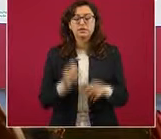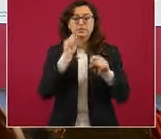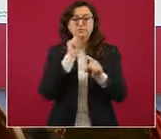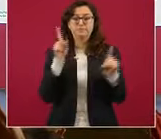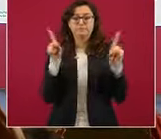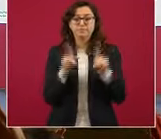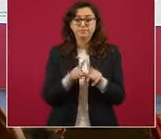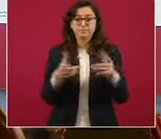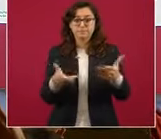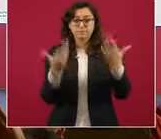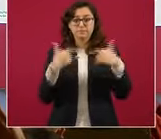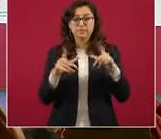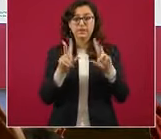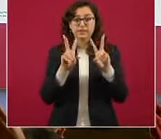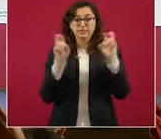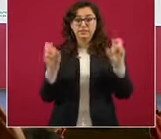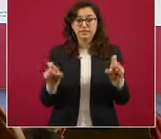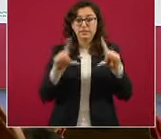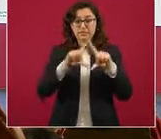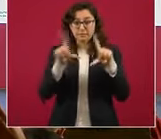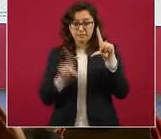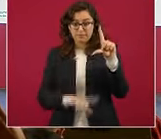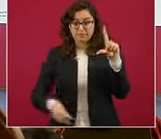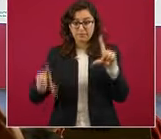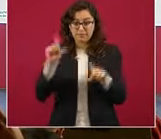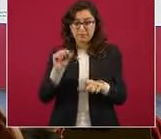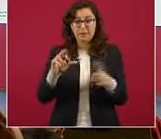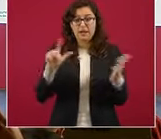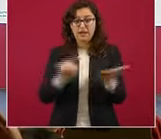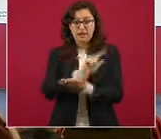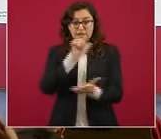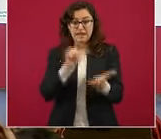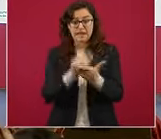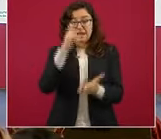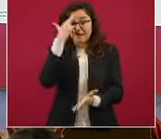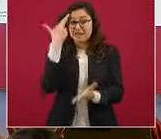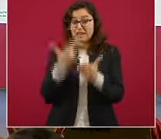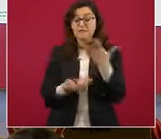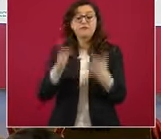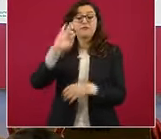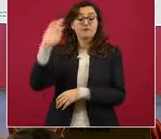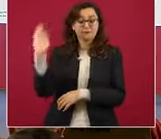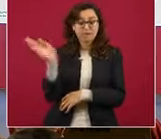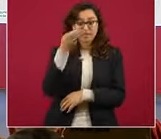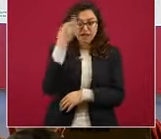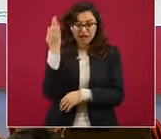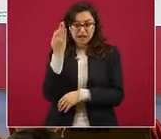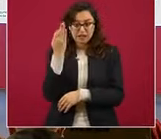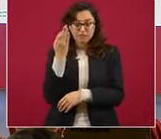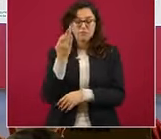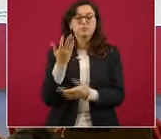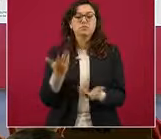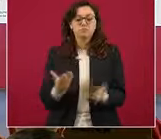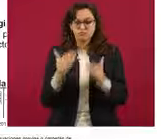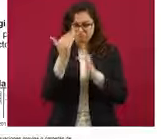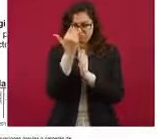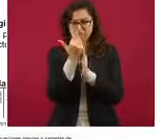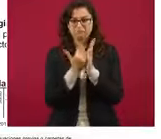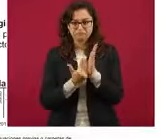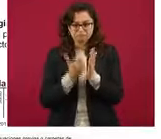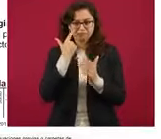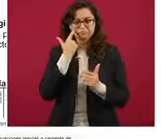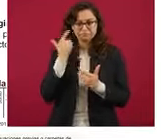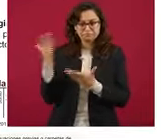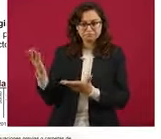fuero federal, es decir, todos los delitos federales, sigue la tendencia a la baja. Hay